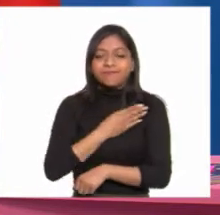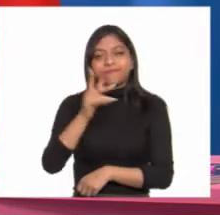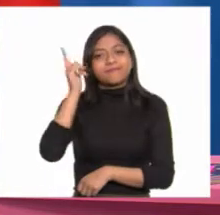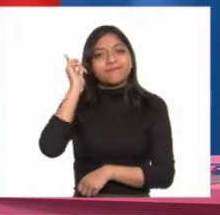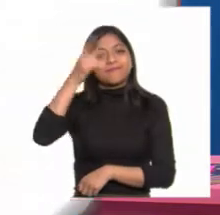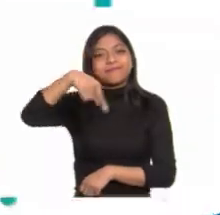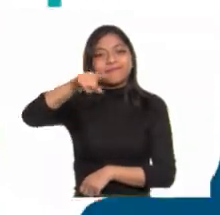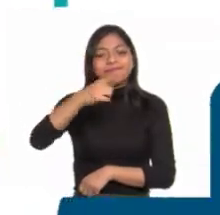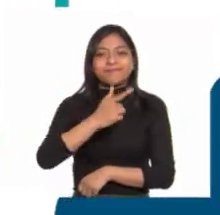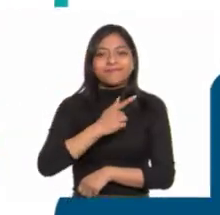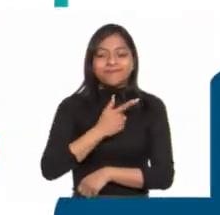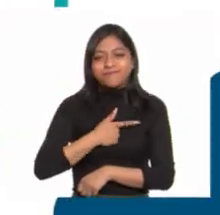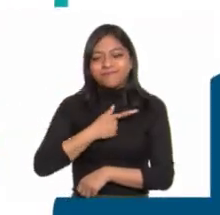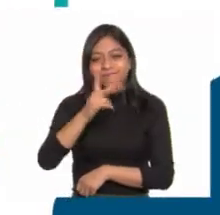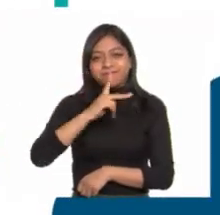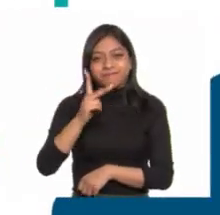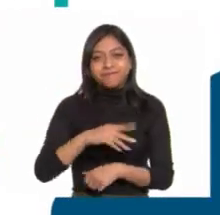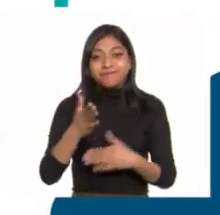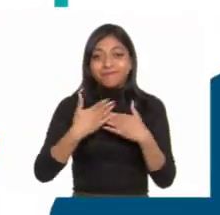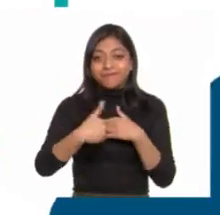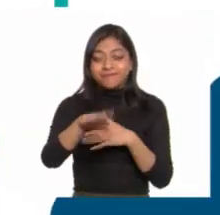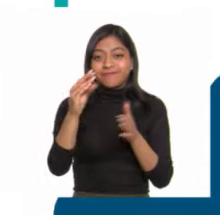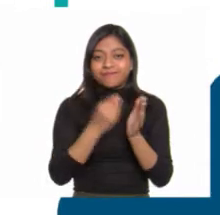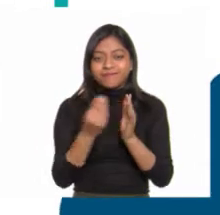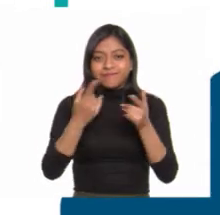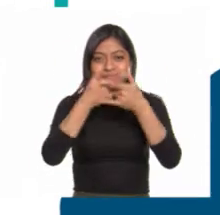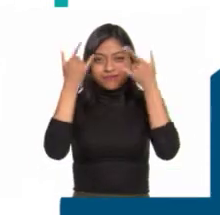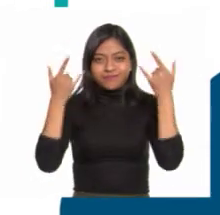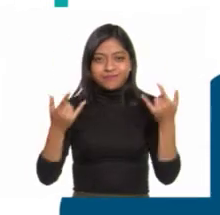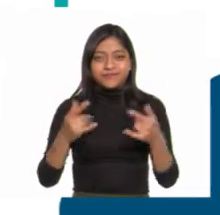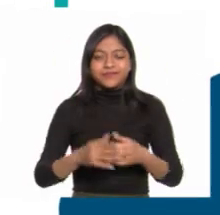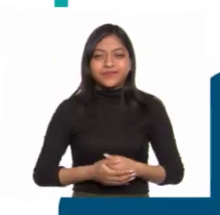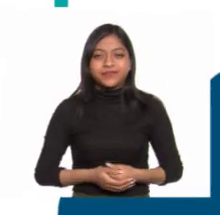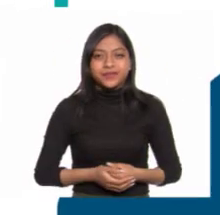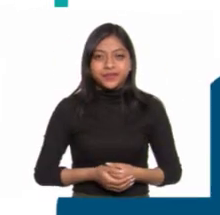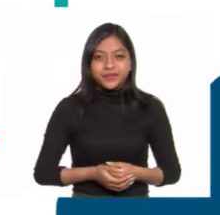como nosotros. A continuación, historia.